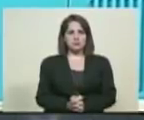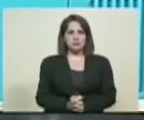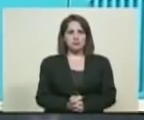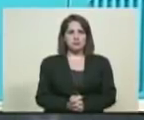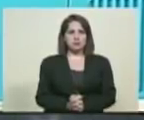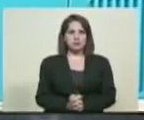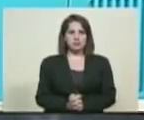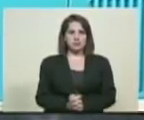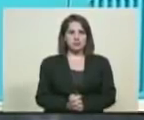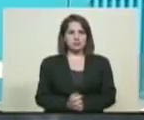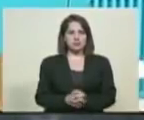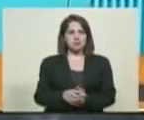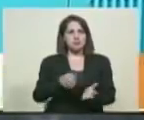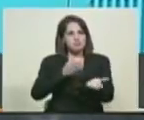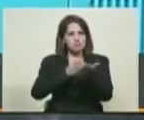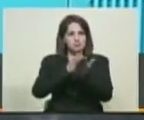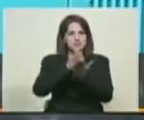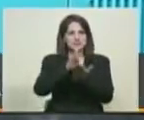Este es el camino,